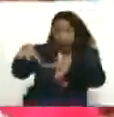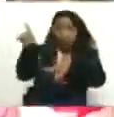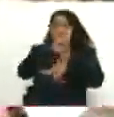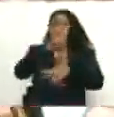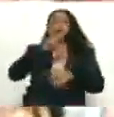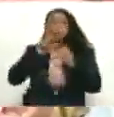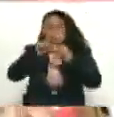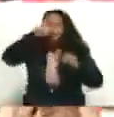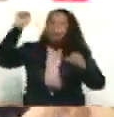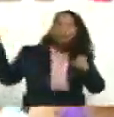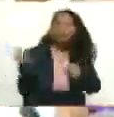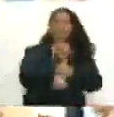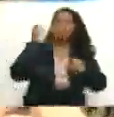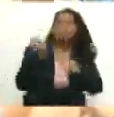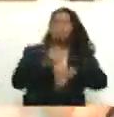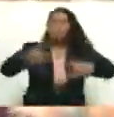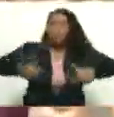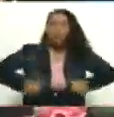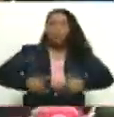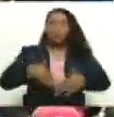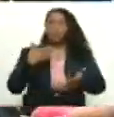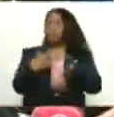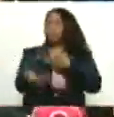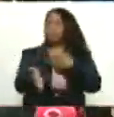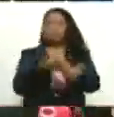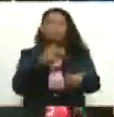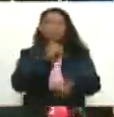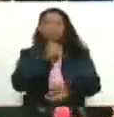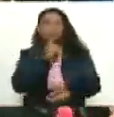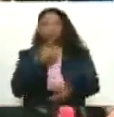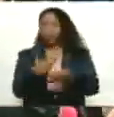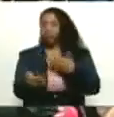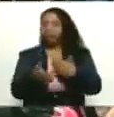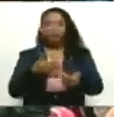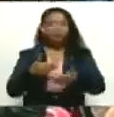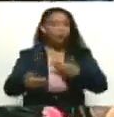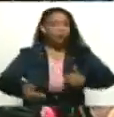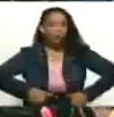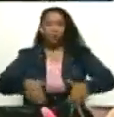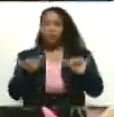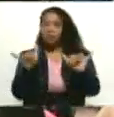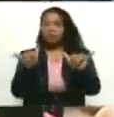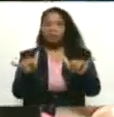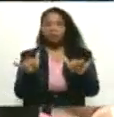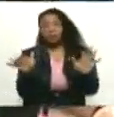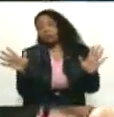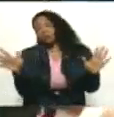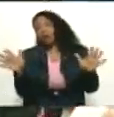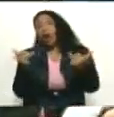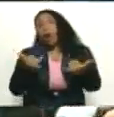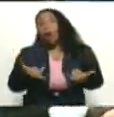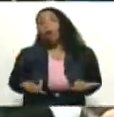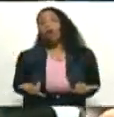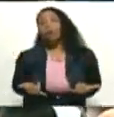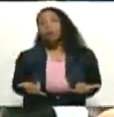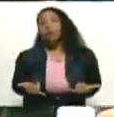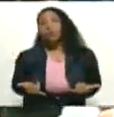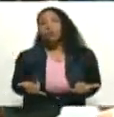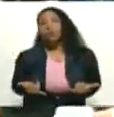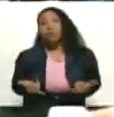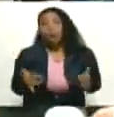trabajando a pesar de la adversidad. Ah, bueno, pero mientras tanto, como ahora la moda es la